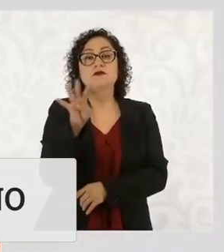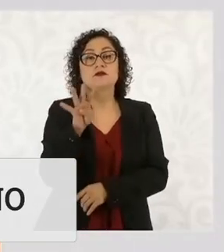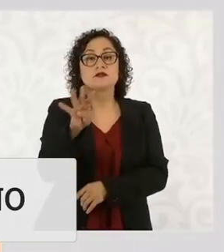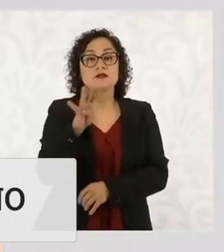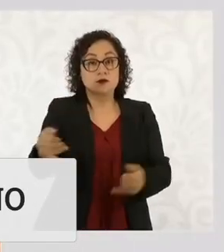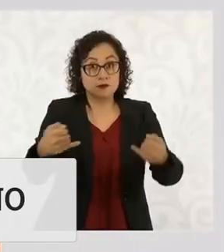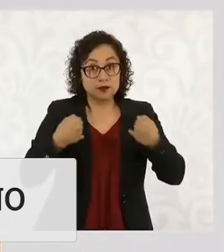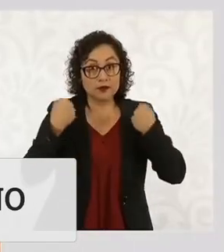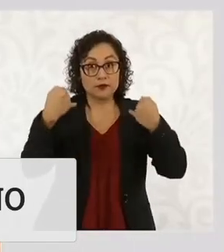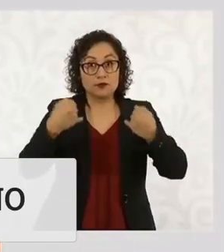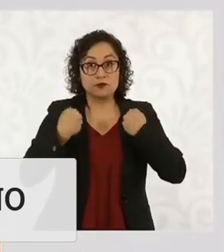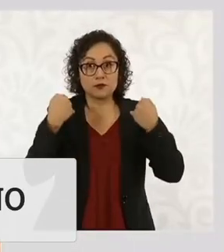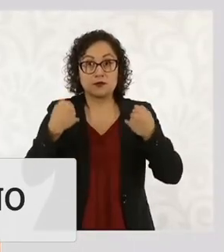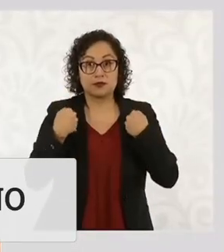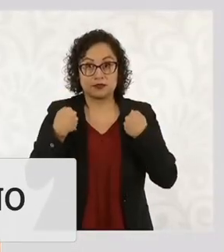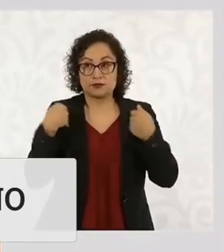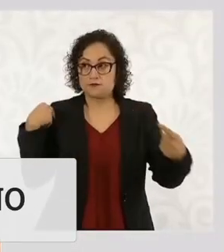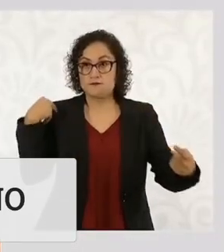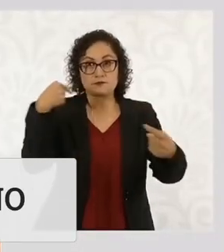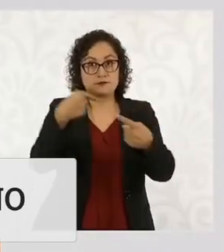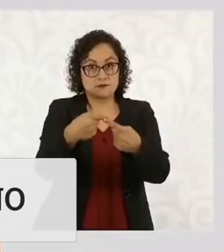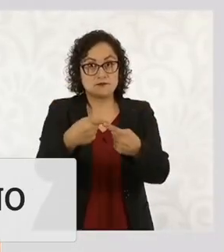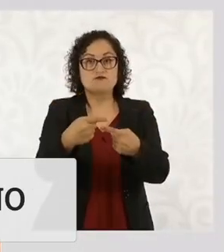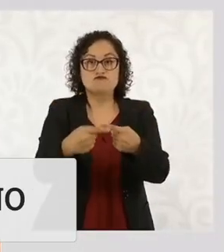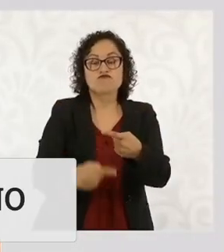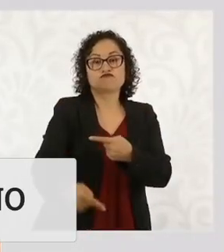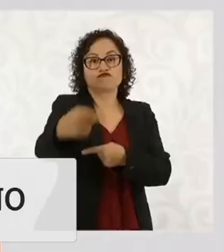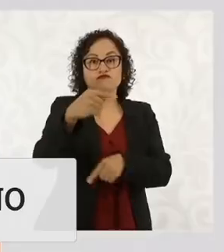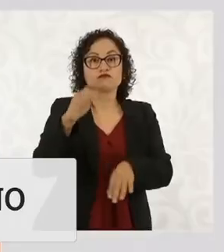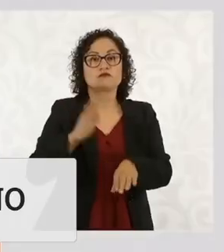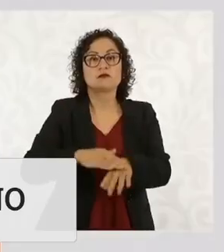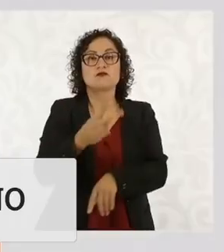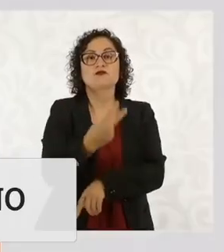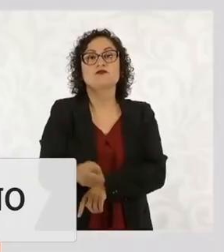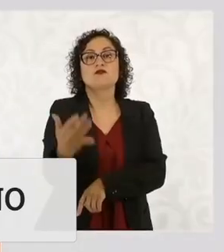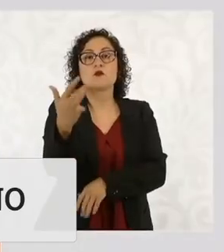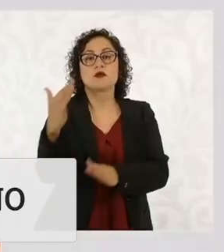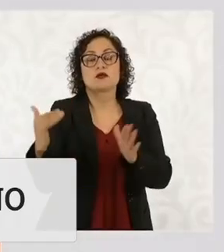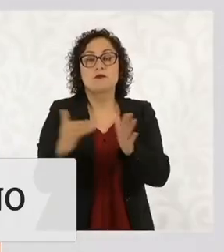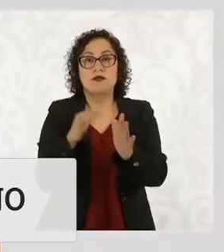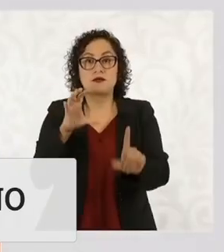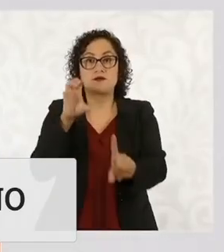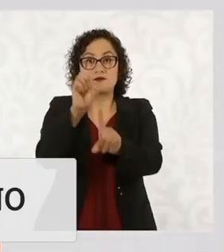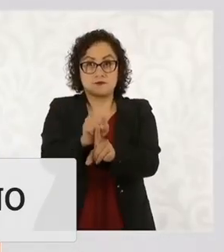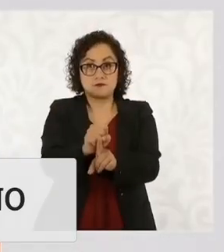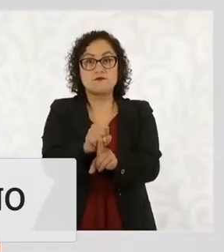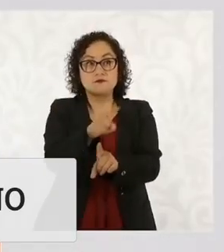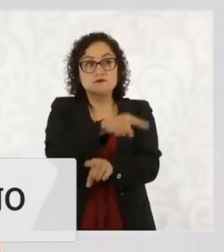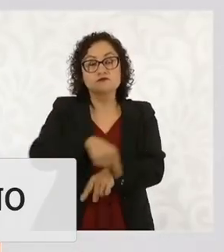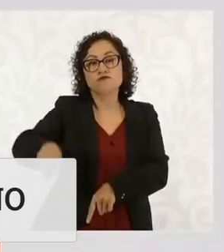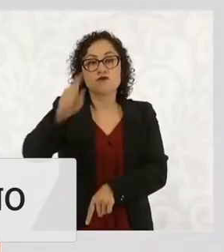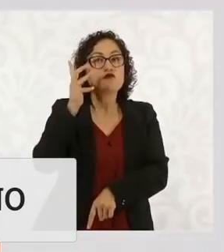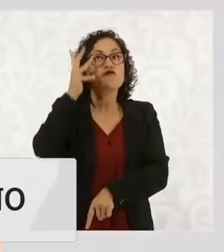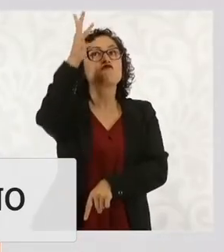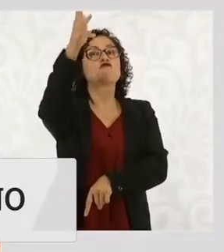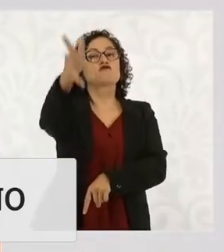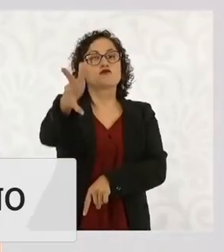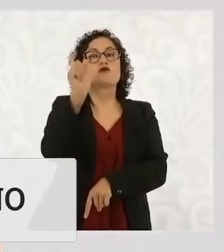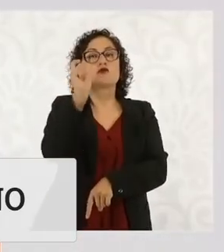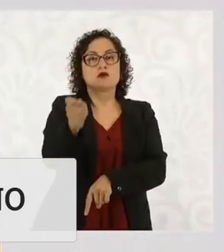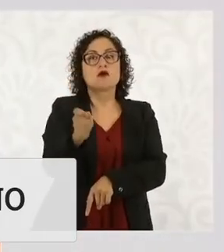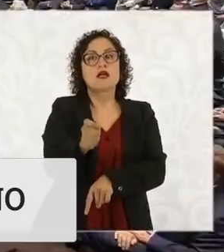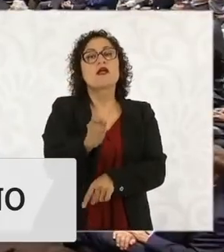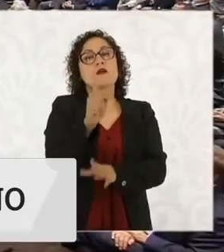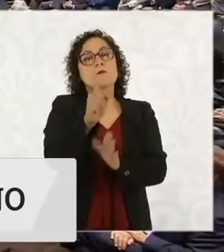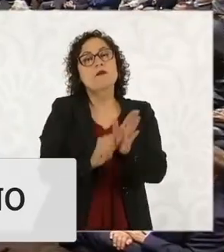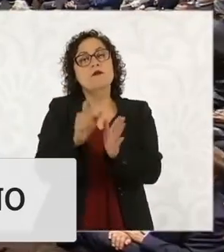151,419 jóvenes hasta ahora, y van a llegar a 250,000, construyen futuro con un salario mínimo